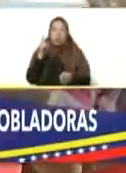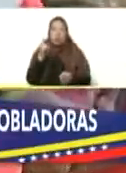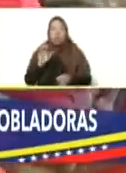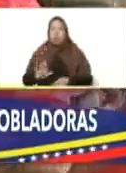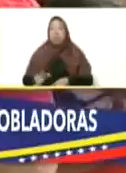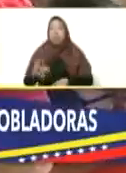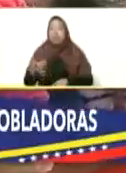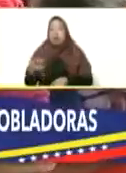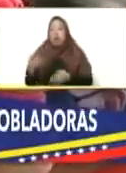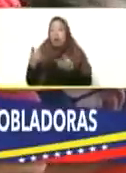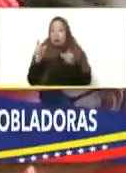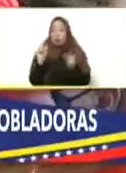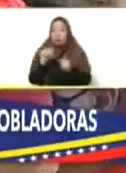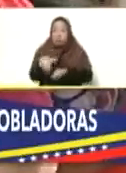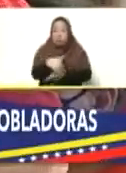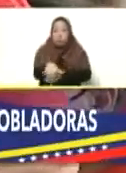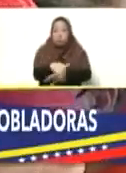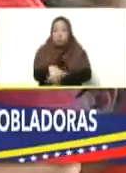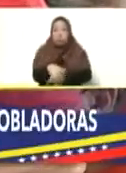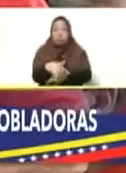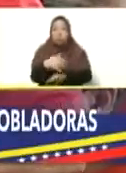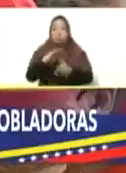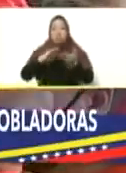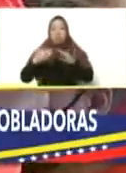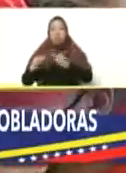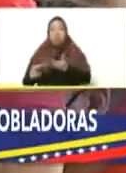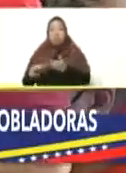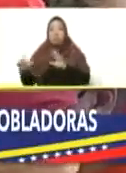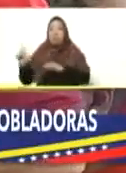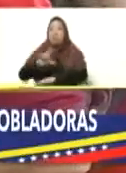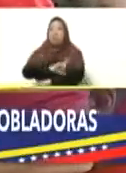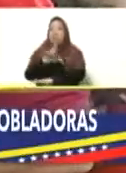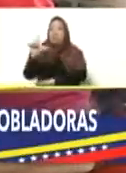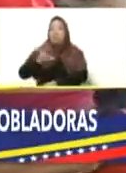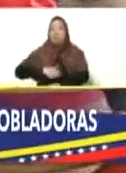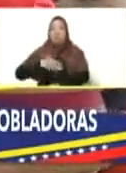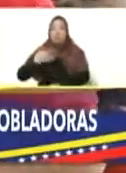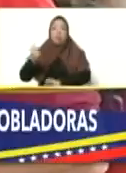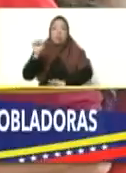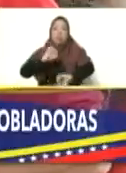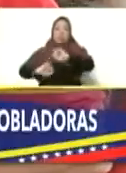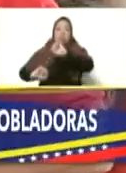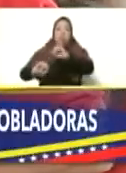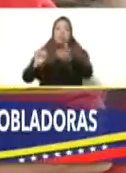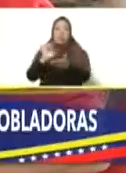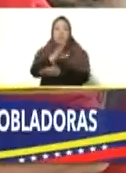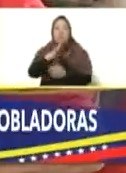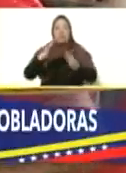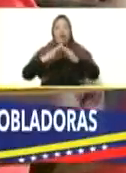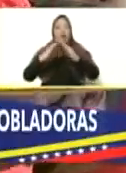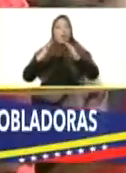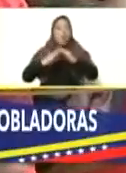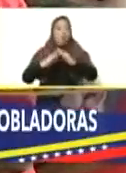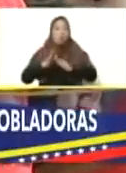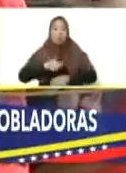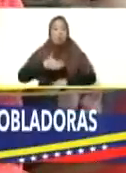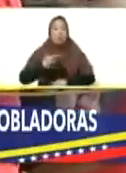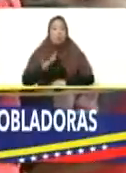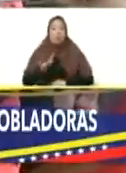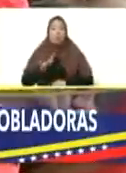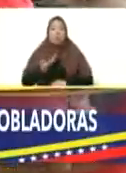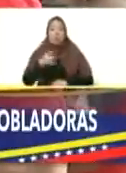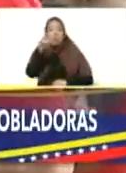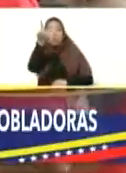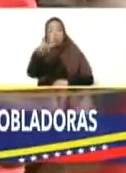hace ratico este uno de los compañeros de la hora me decían que ellos no pudieron evitar el desalojo de una trabajadora residencial que el